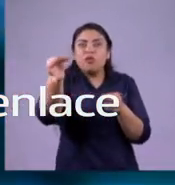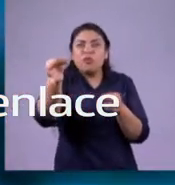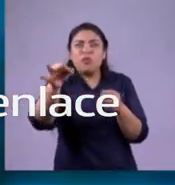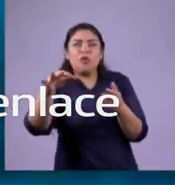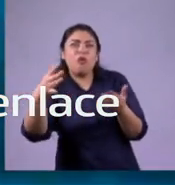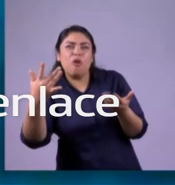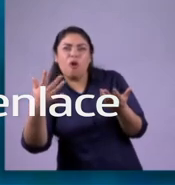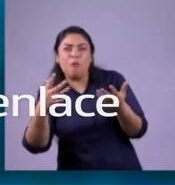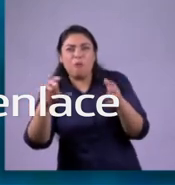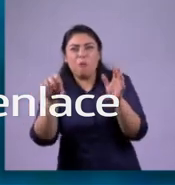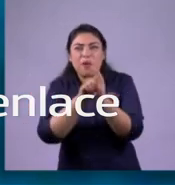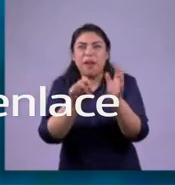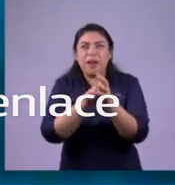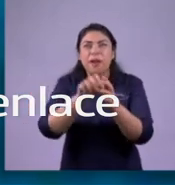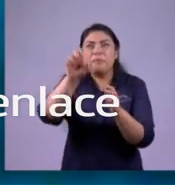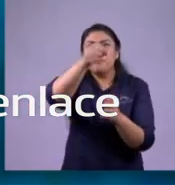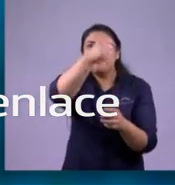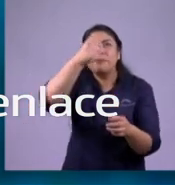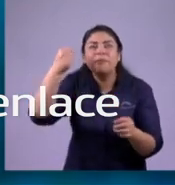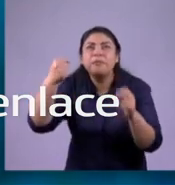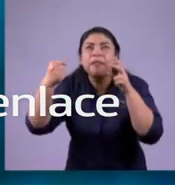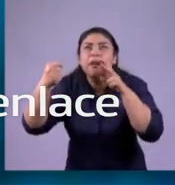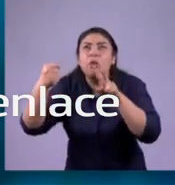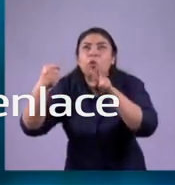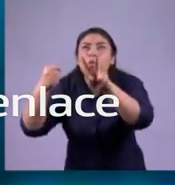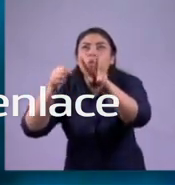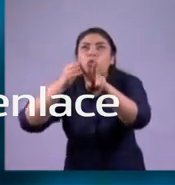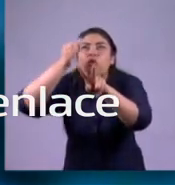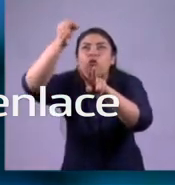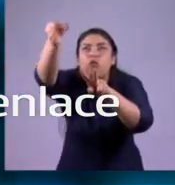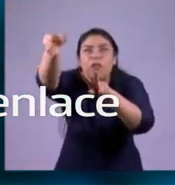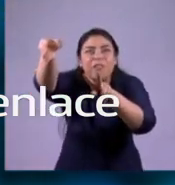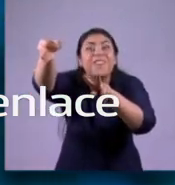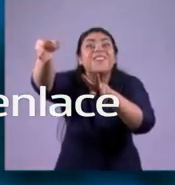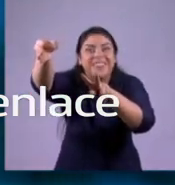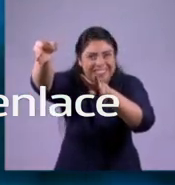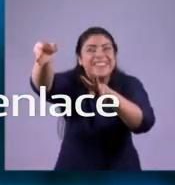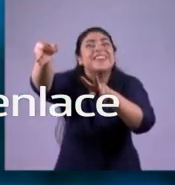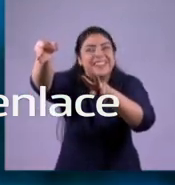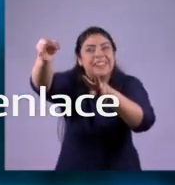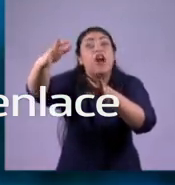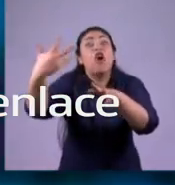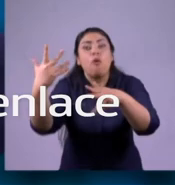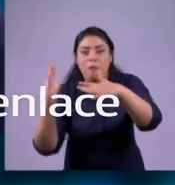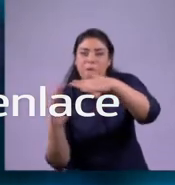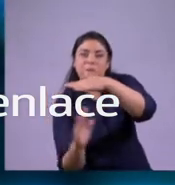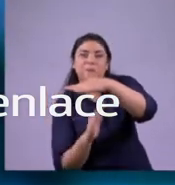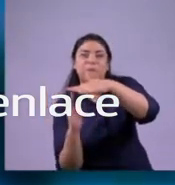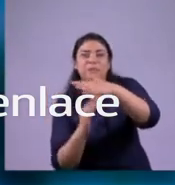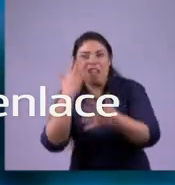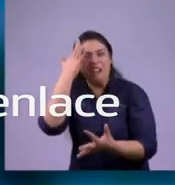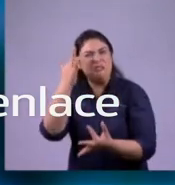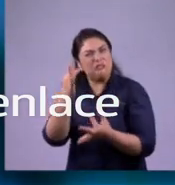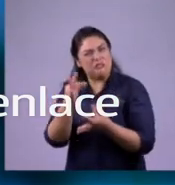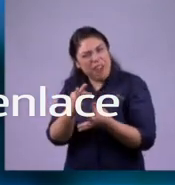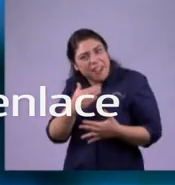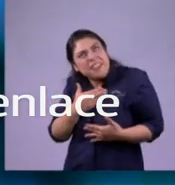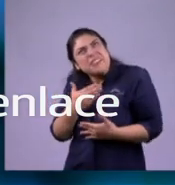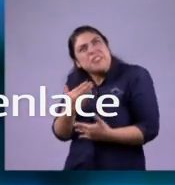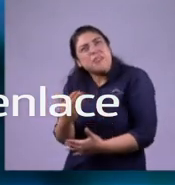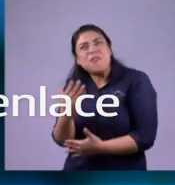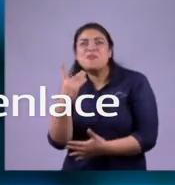al futuro ojo basado en la fe y confianza que le tenía a